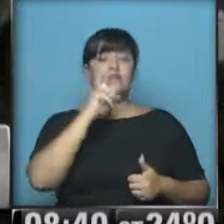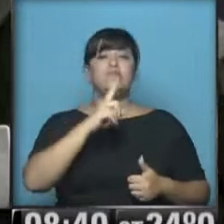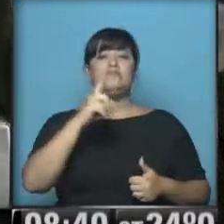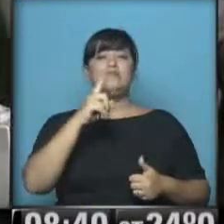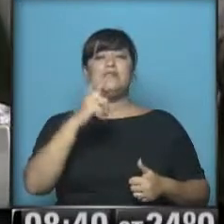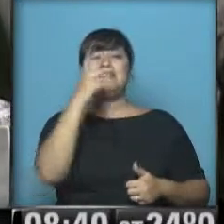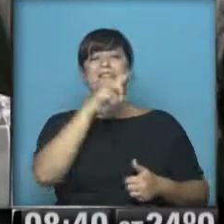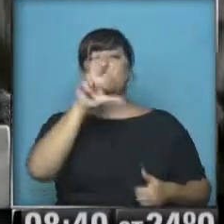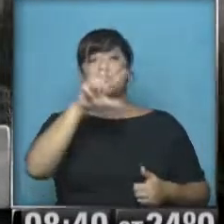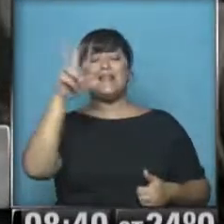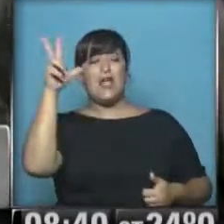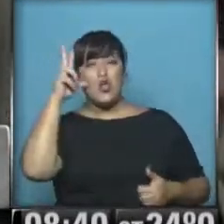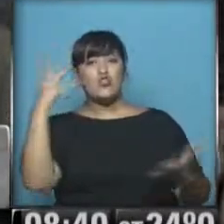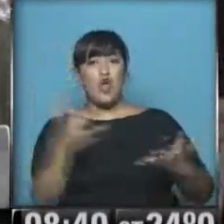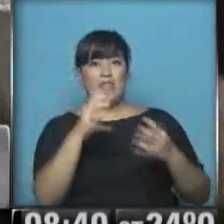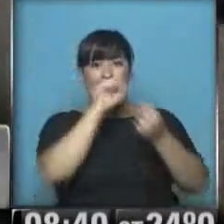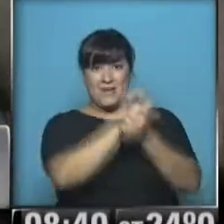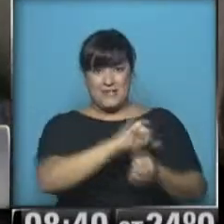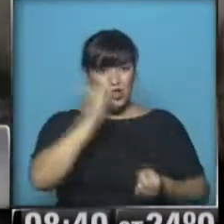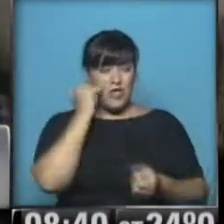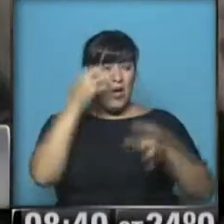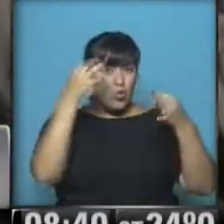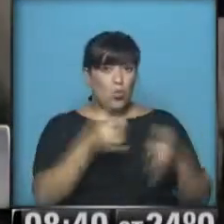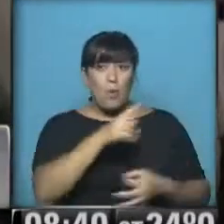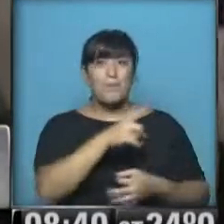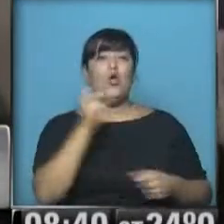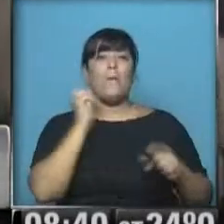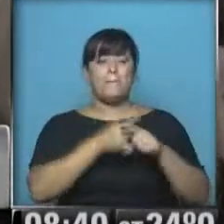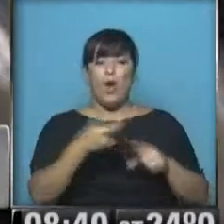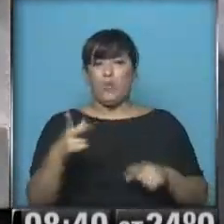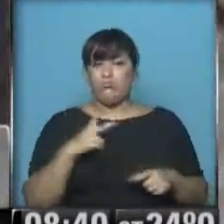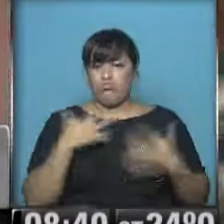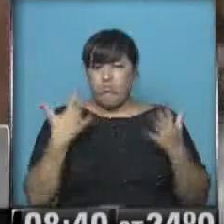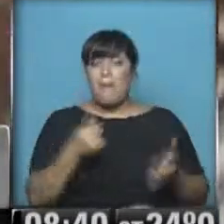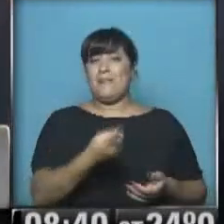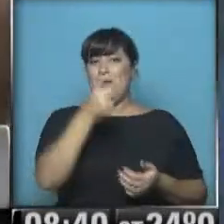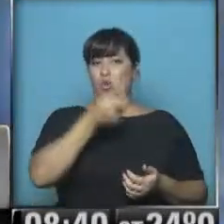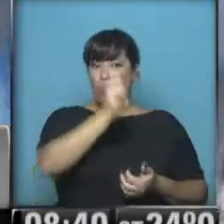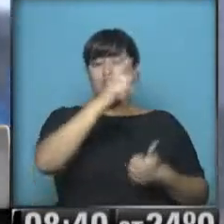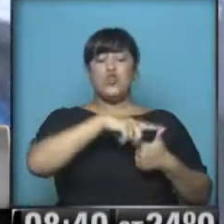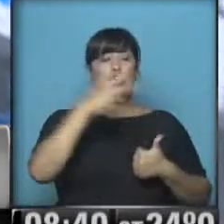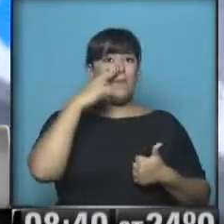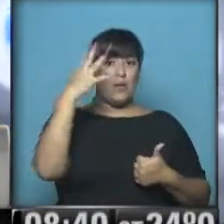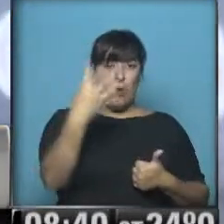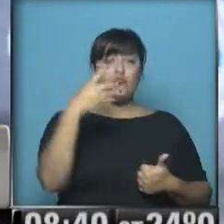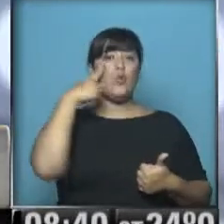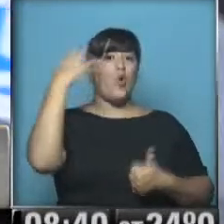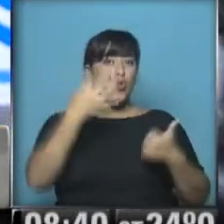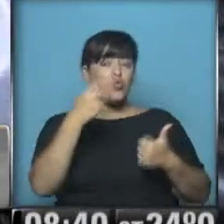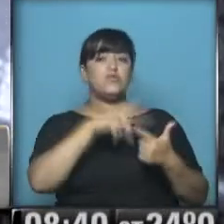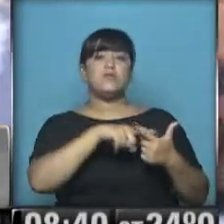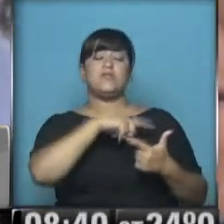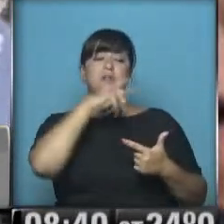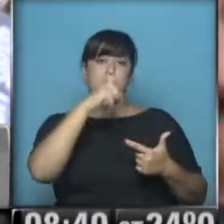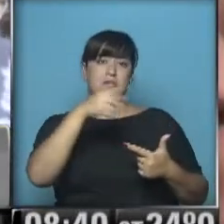138 días de prisión por enriquecimiento ilícito en el primer juicio en 2004 tras lo cual la justicia remató su